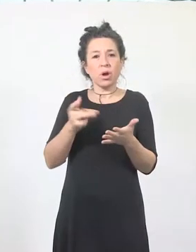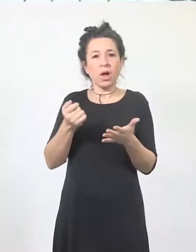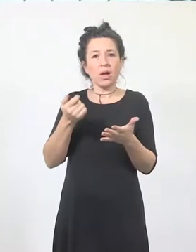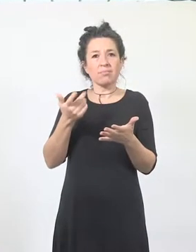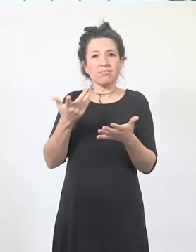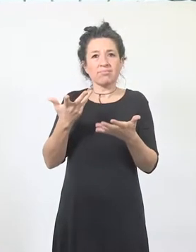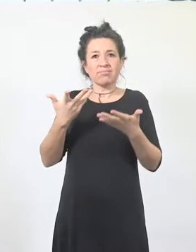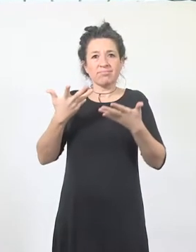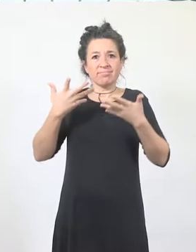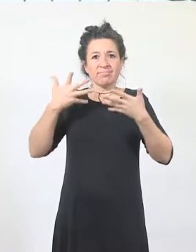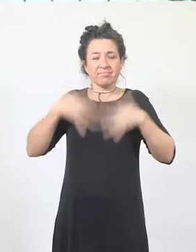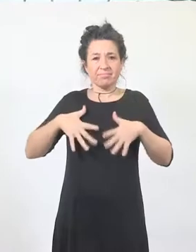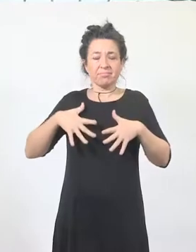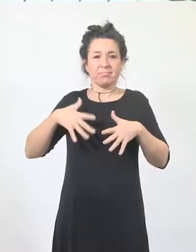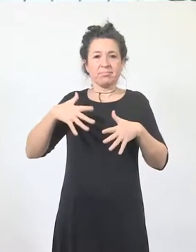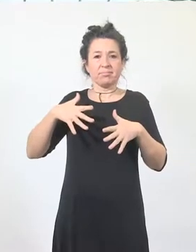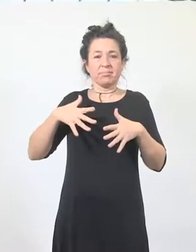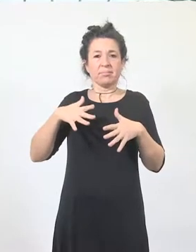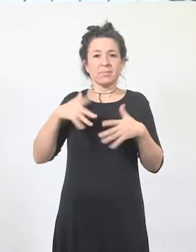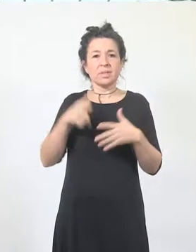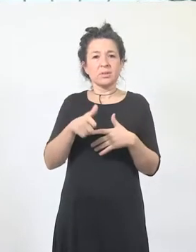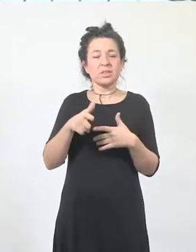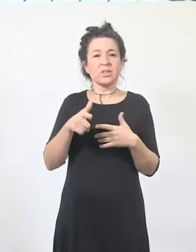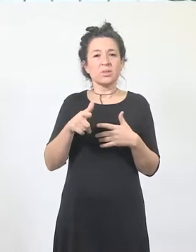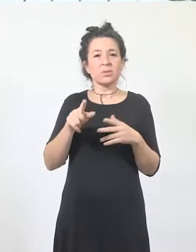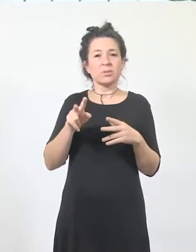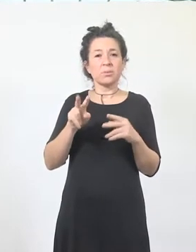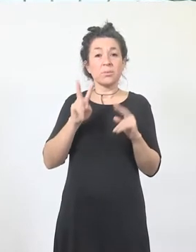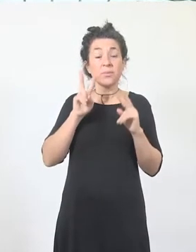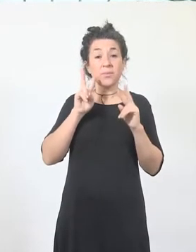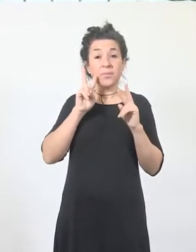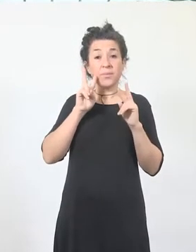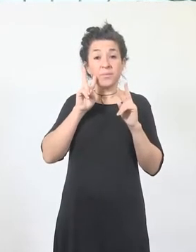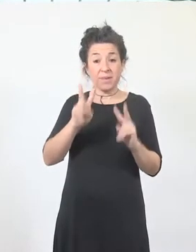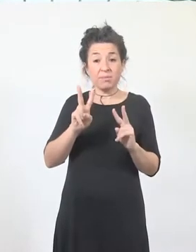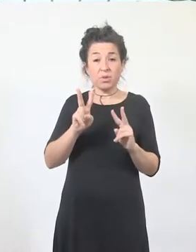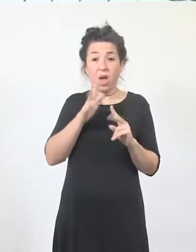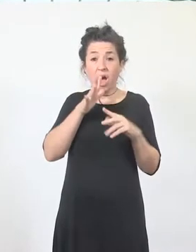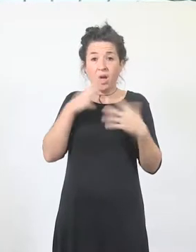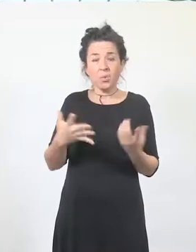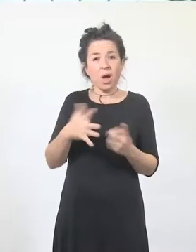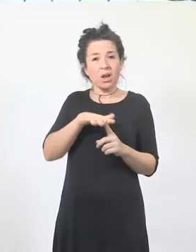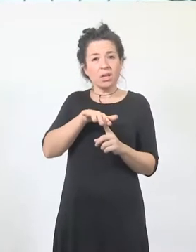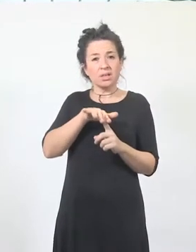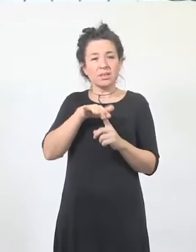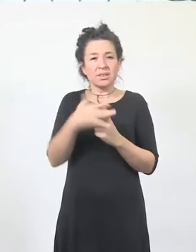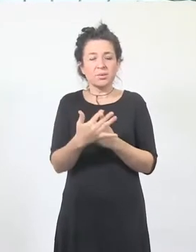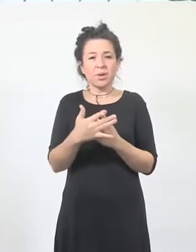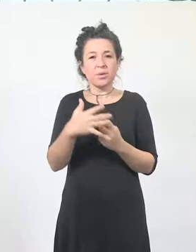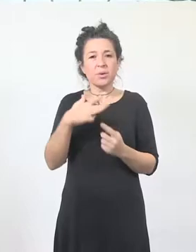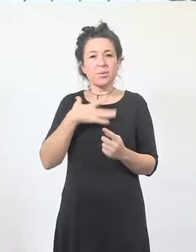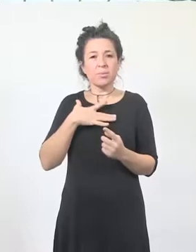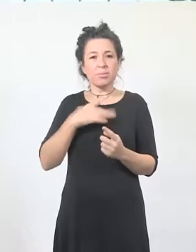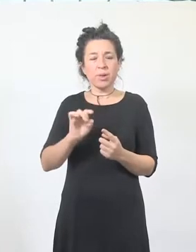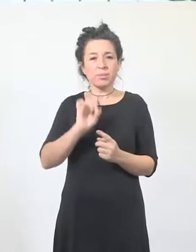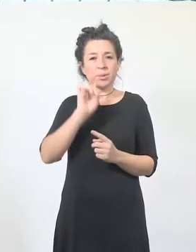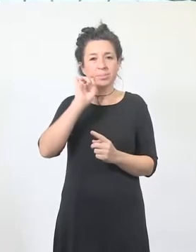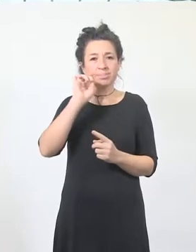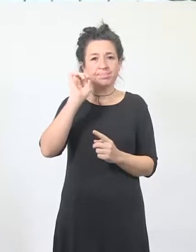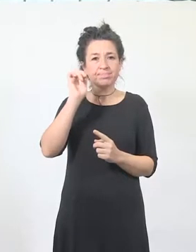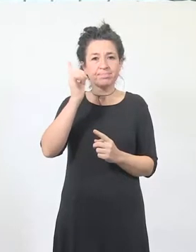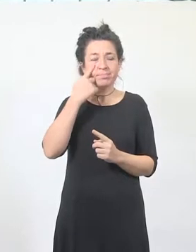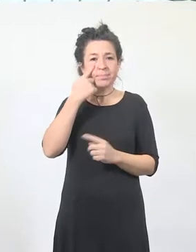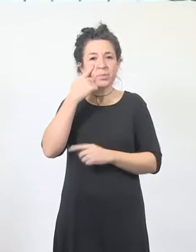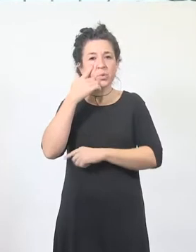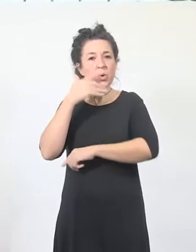muy considerada. Eso es algo que, viendo la situación de hoy, podemos darnos cuenta de